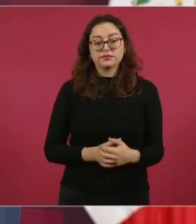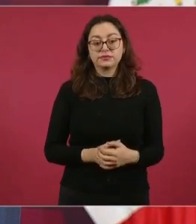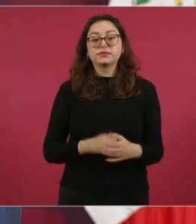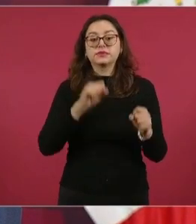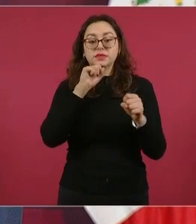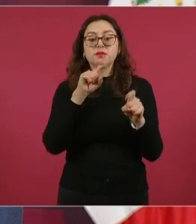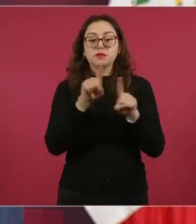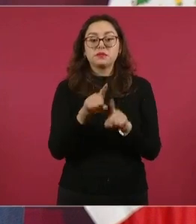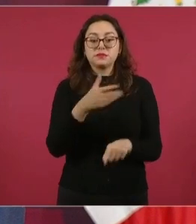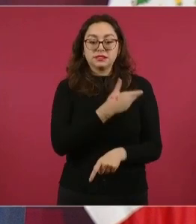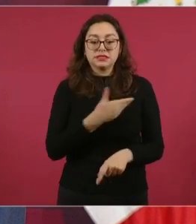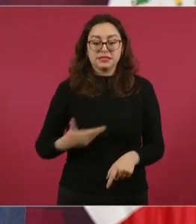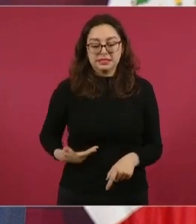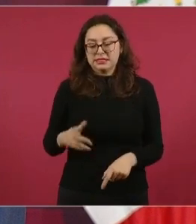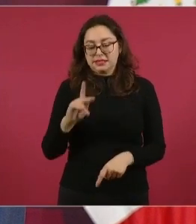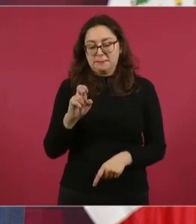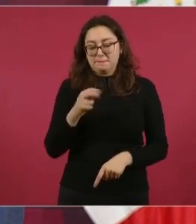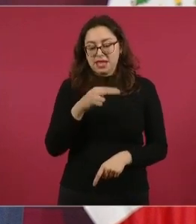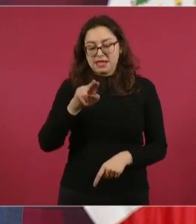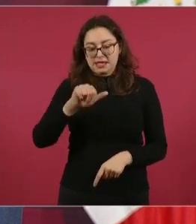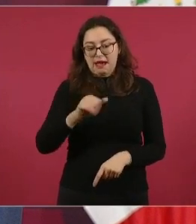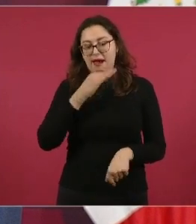al presidente Peña.